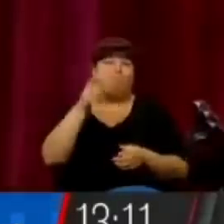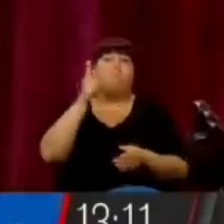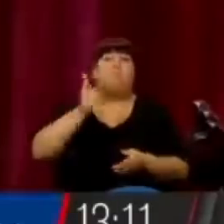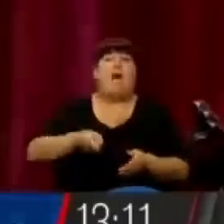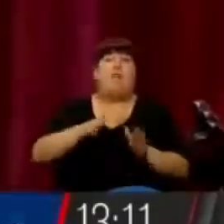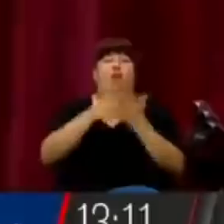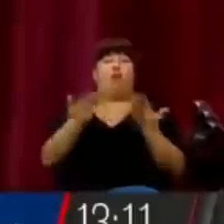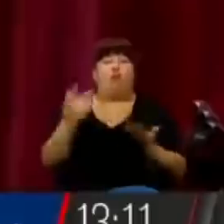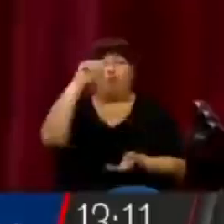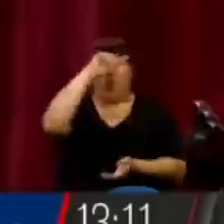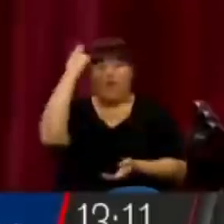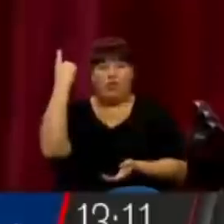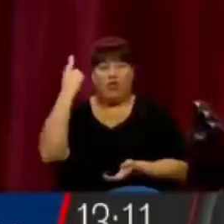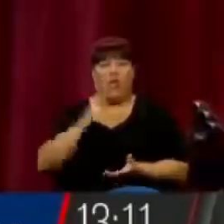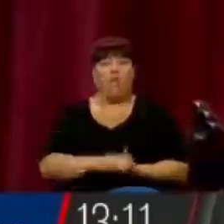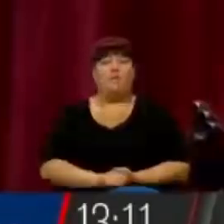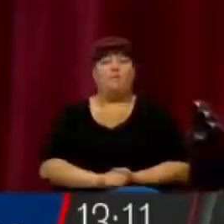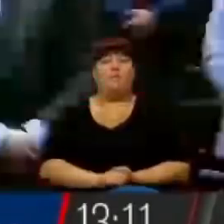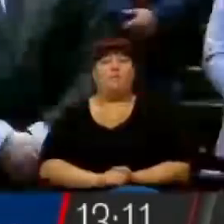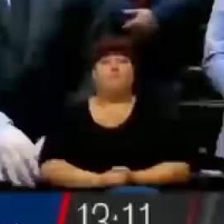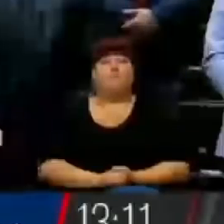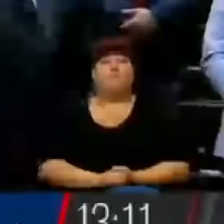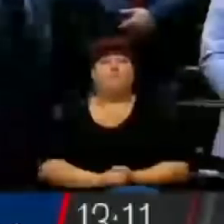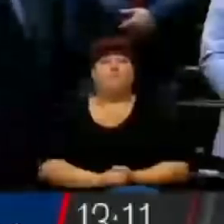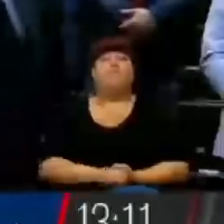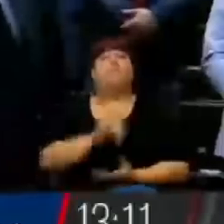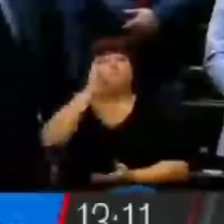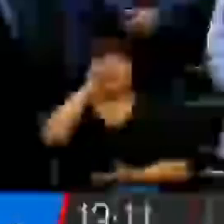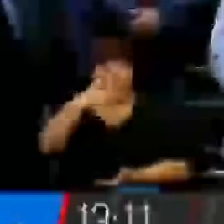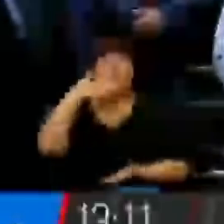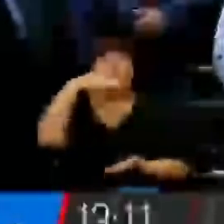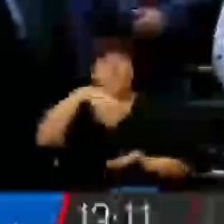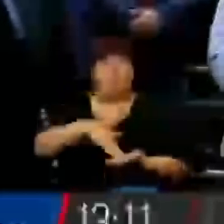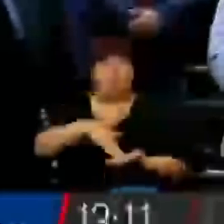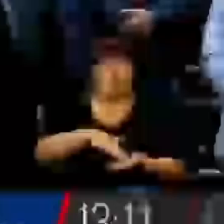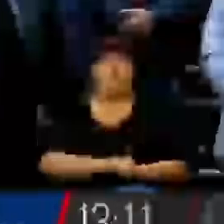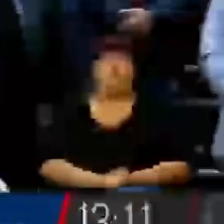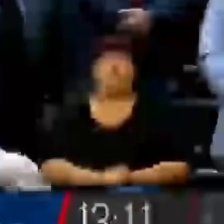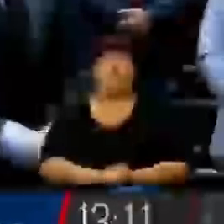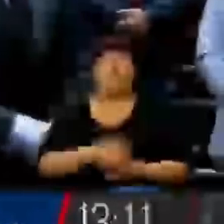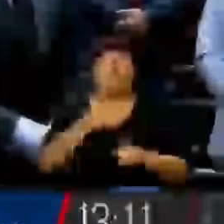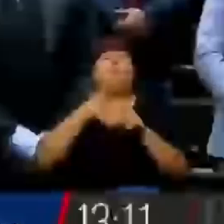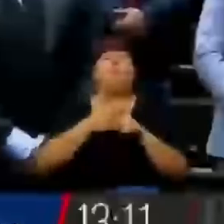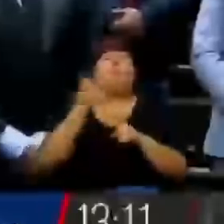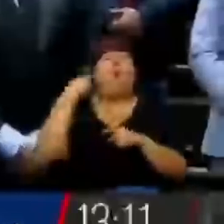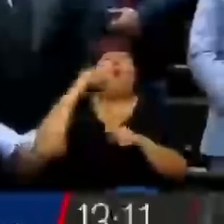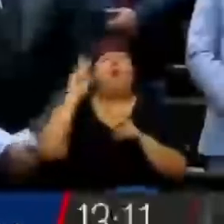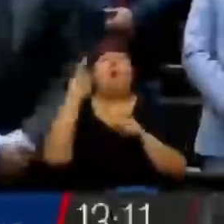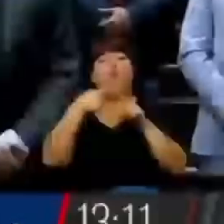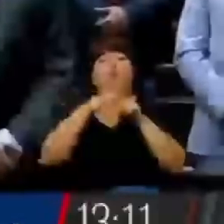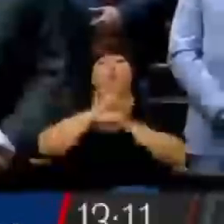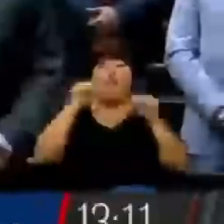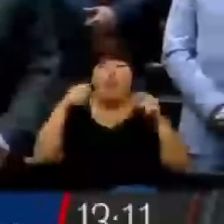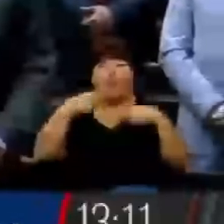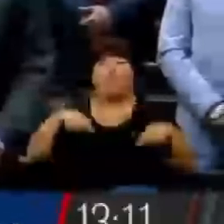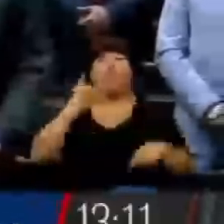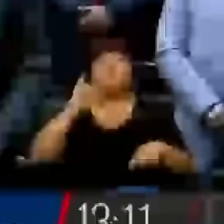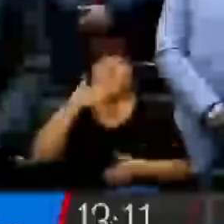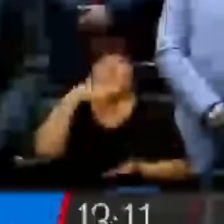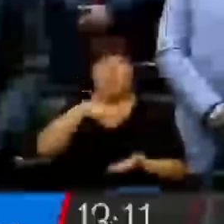con lo que prescribe la Constitución Nacional. Sí, juro. Por las víctimas del terrorismo, sí,